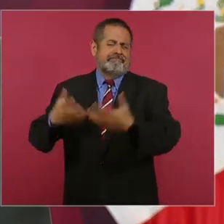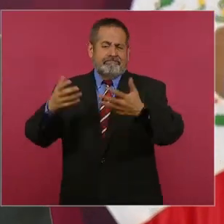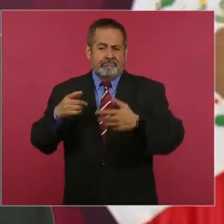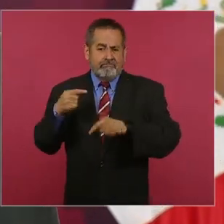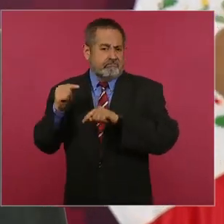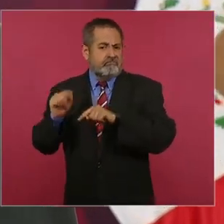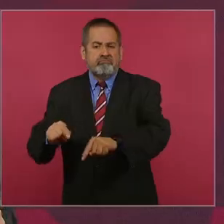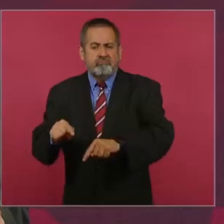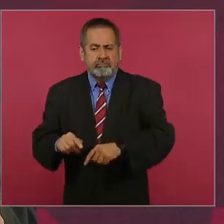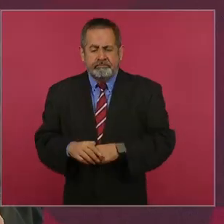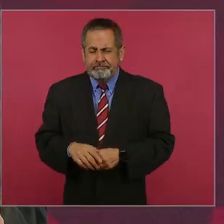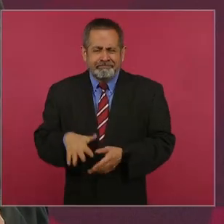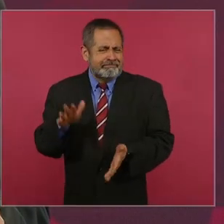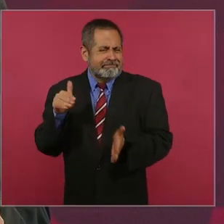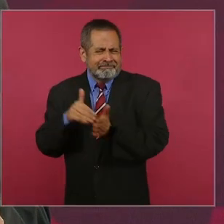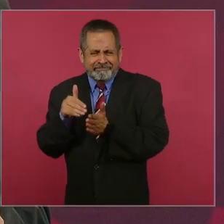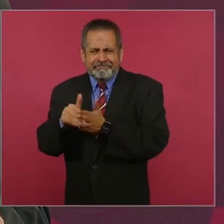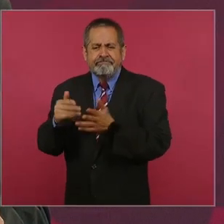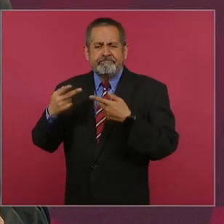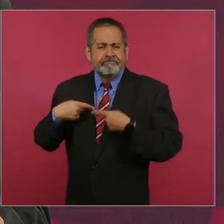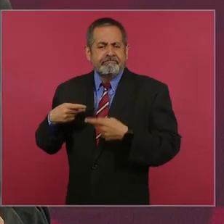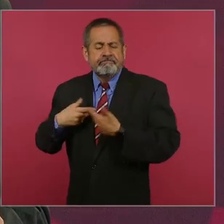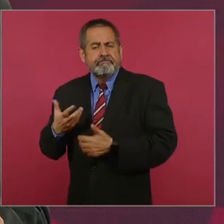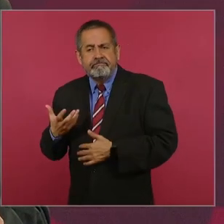miles de trabajadores